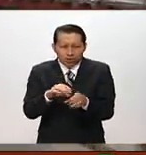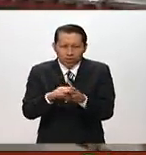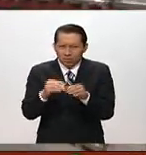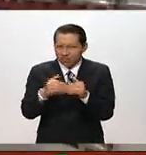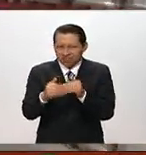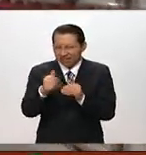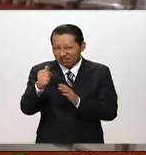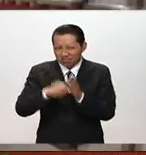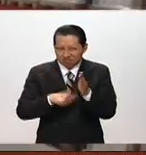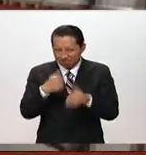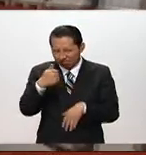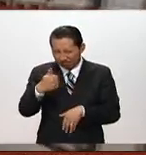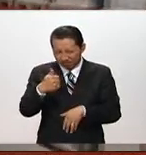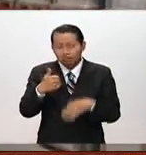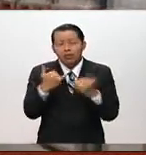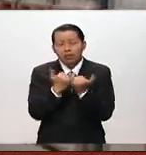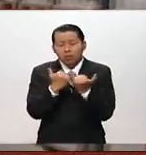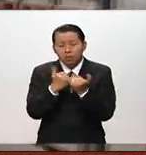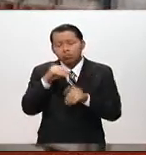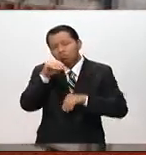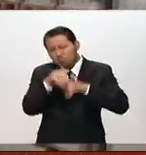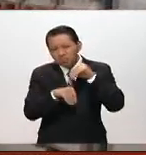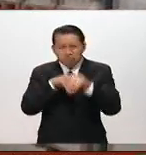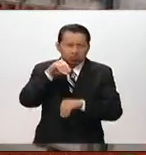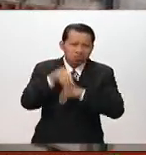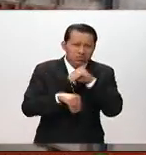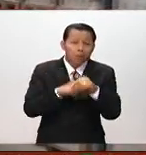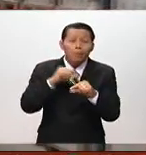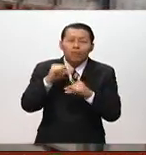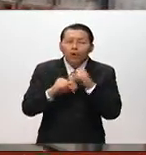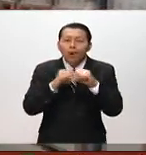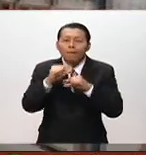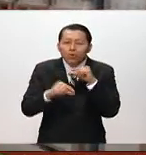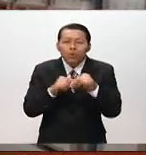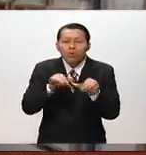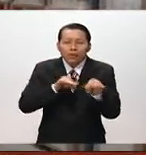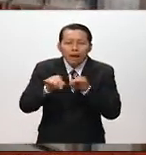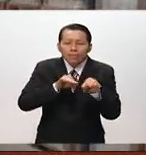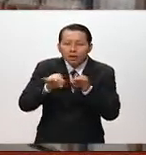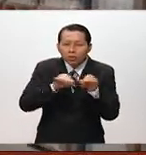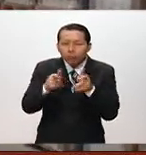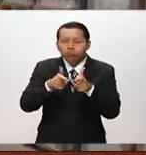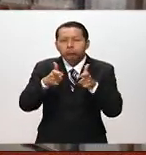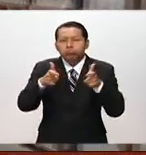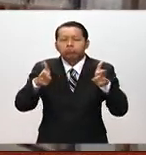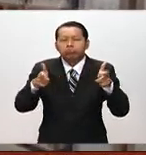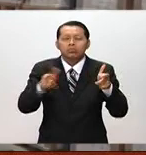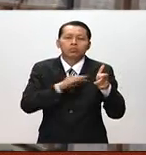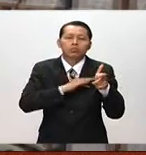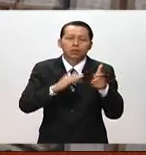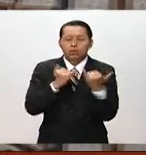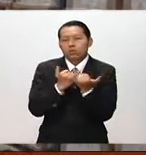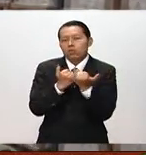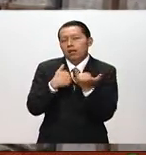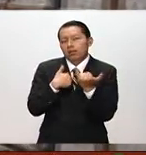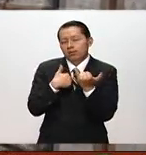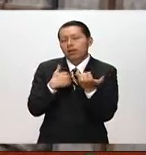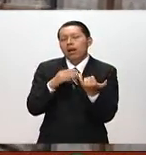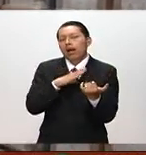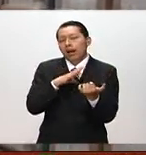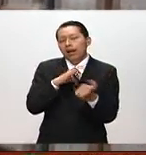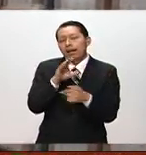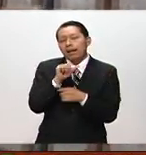meses ya tenía mis camioncitos. Fui creciendo poco a poco. Afortunadamente me acerqué a las cámaras, me acerqué